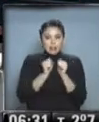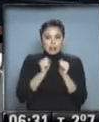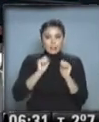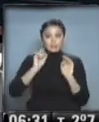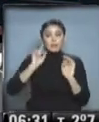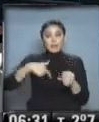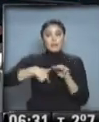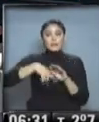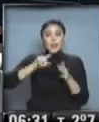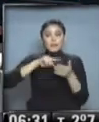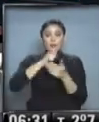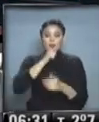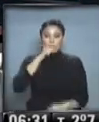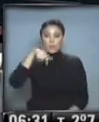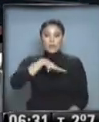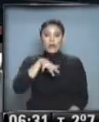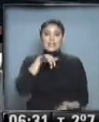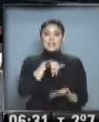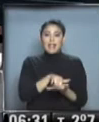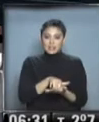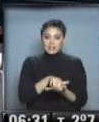especialmente en el conurbano sur, allí en Ezeiza,